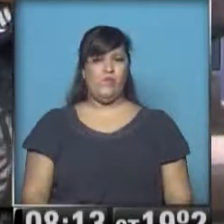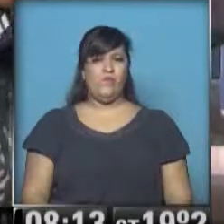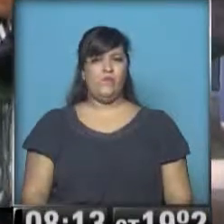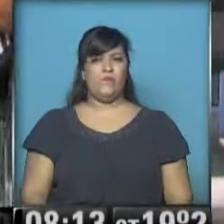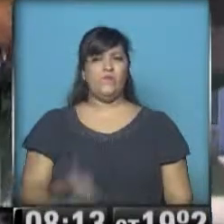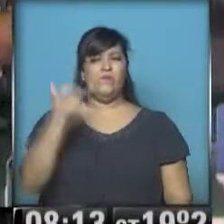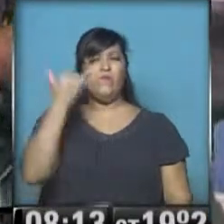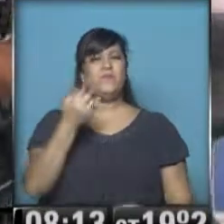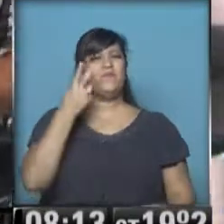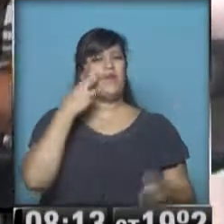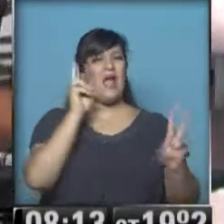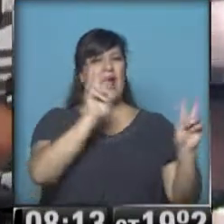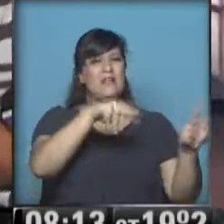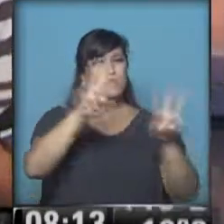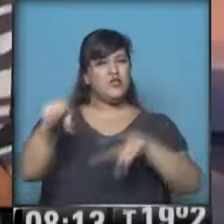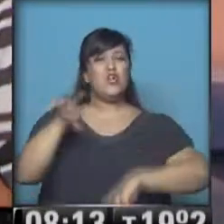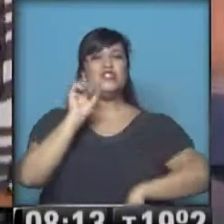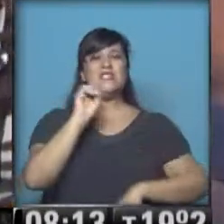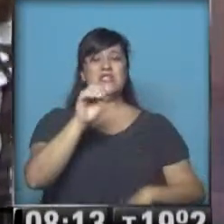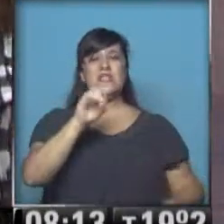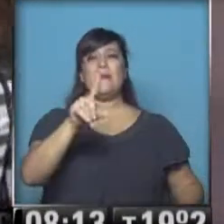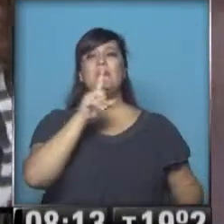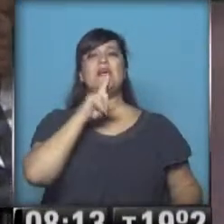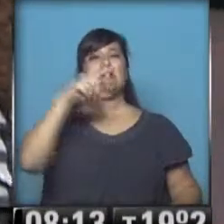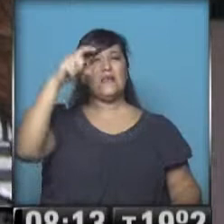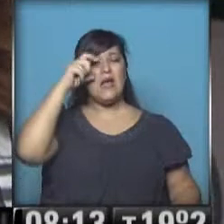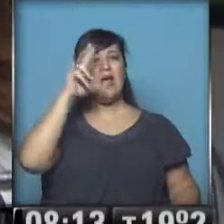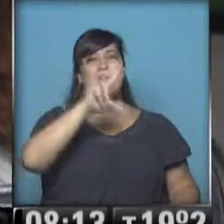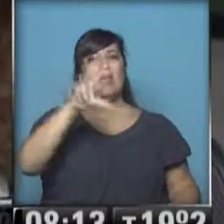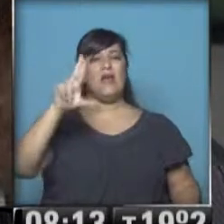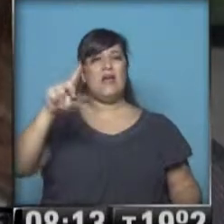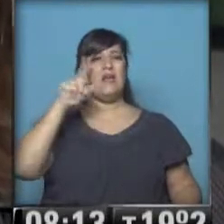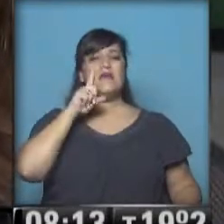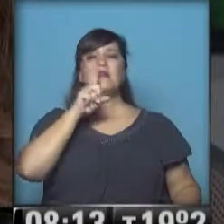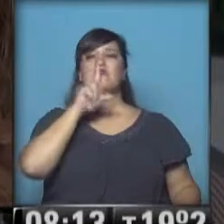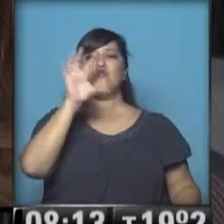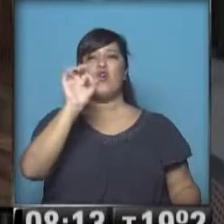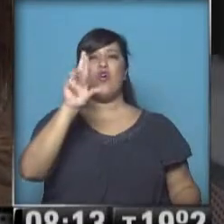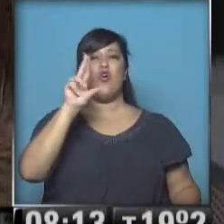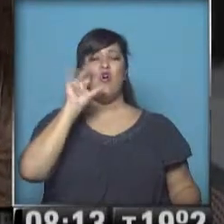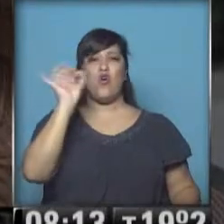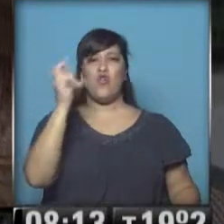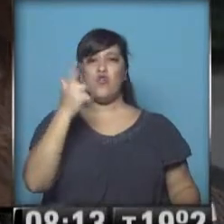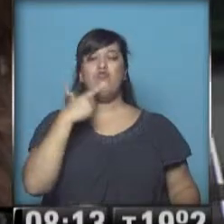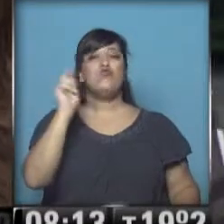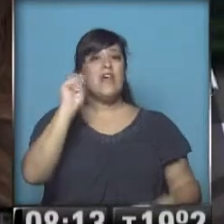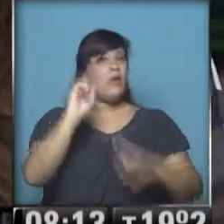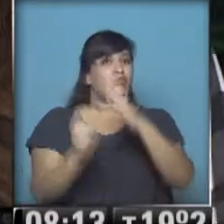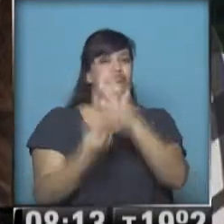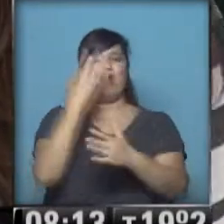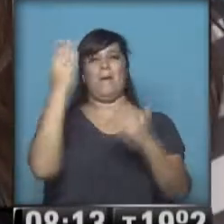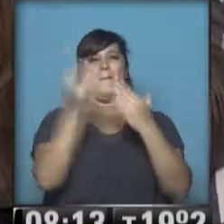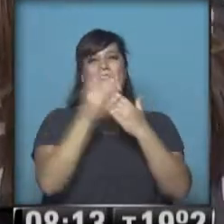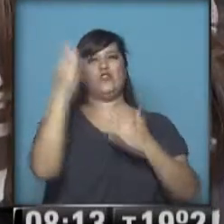Hay una exposición que se llama Territorios y que se va a inaugurar por parte del Ministerio de la Cultura, encabezado por Teresa Parodi, la ministra, y